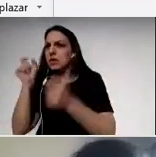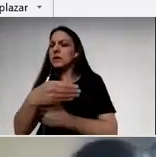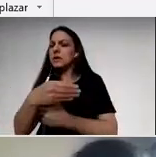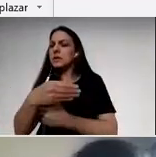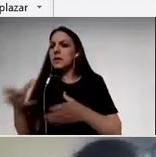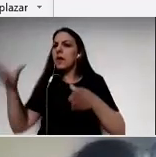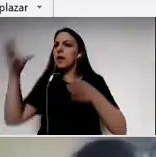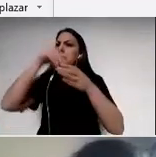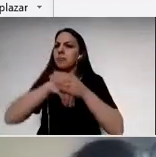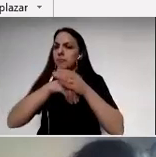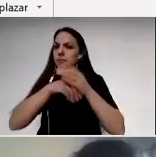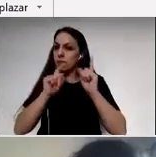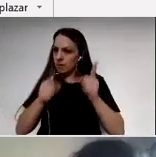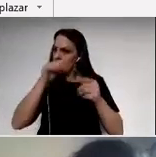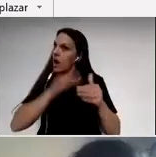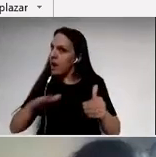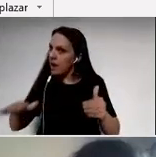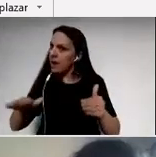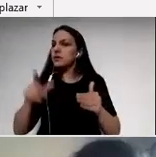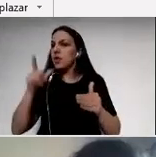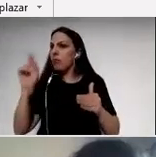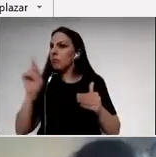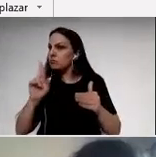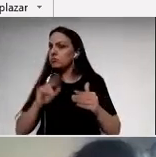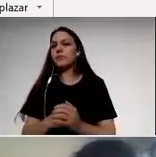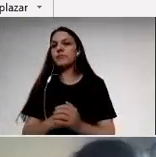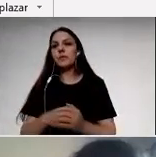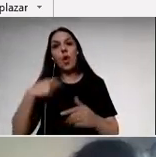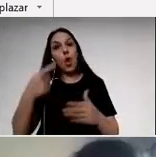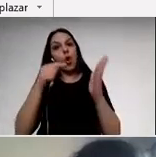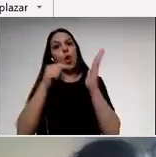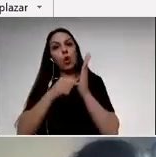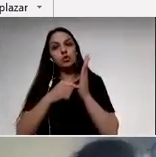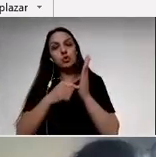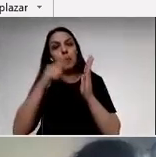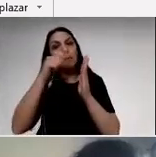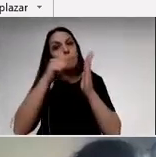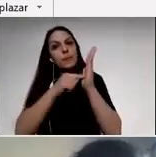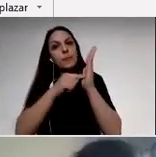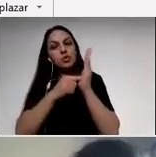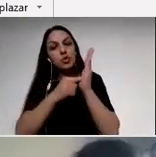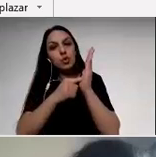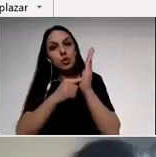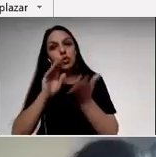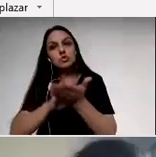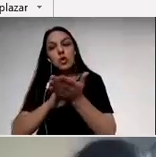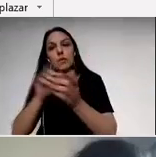niños y niñas, y el protocolo facultativo de la Convención de las Personas con Discapacidad.